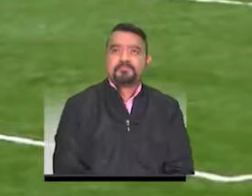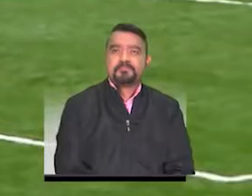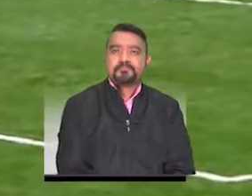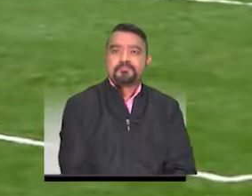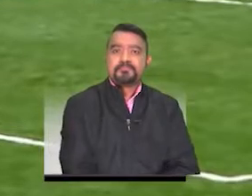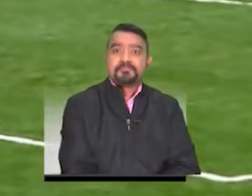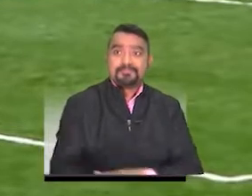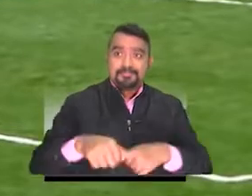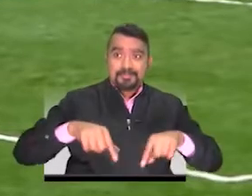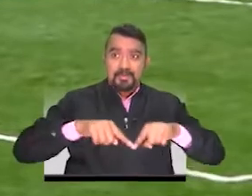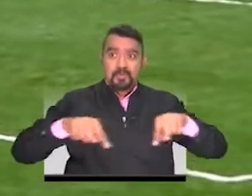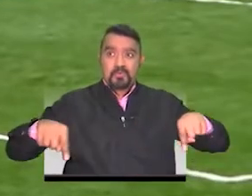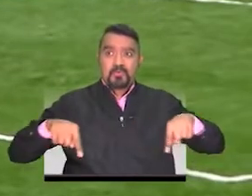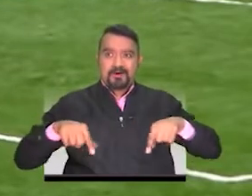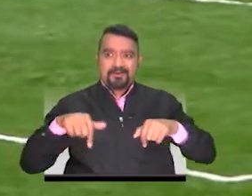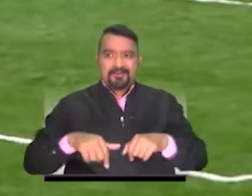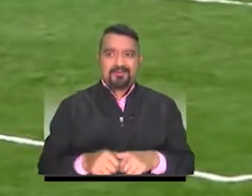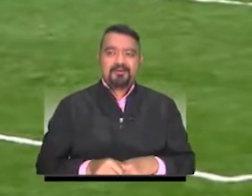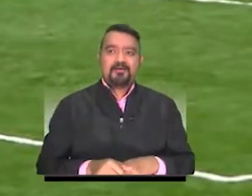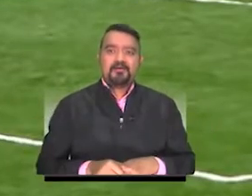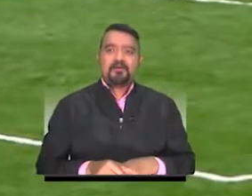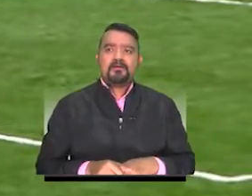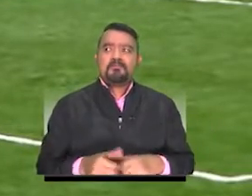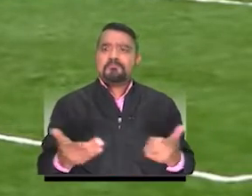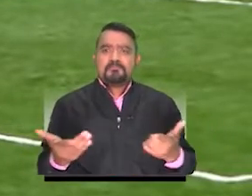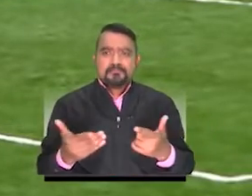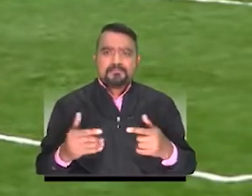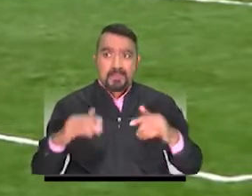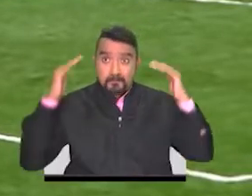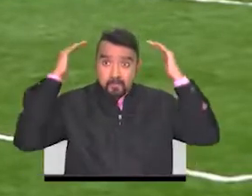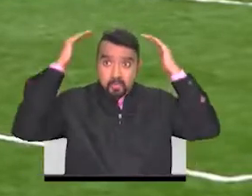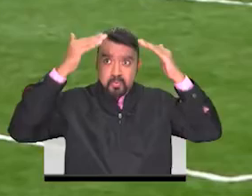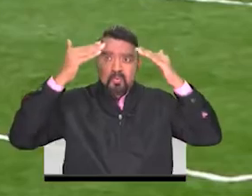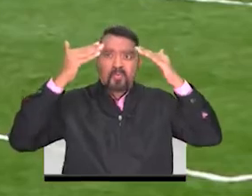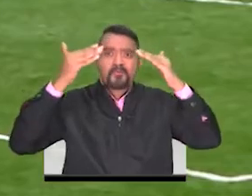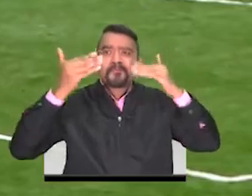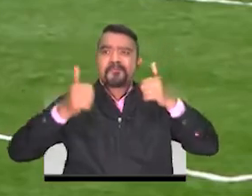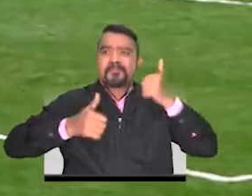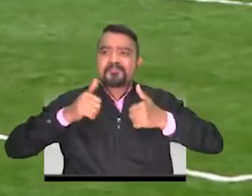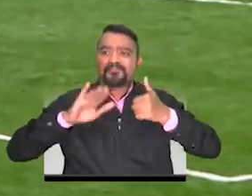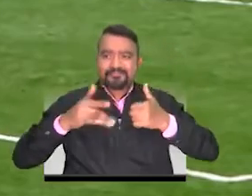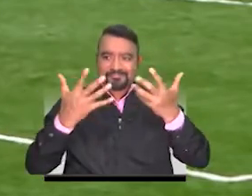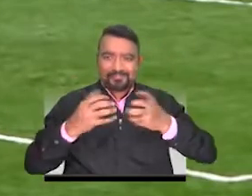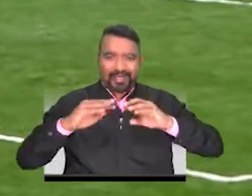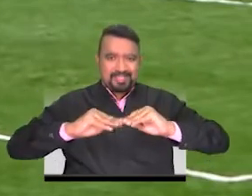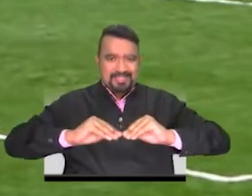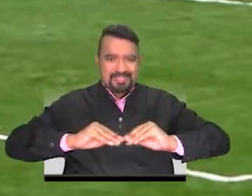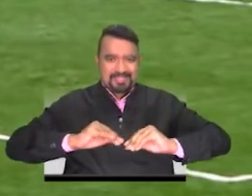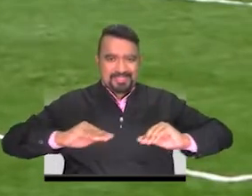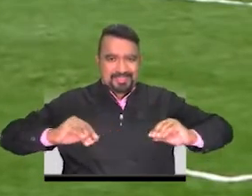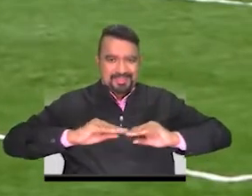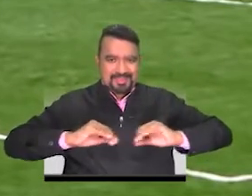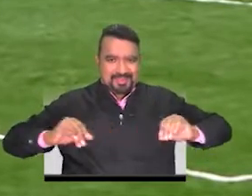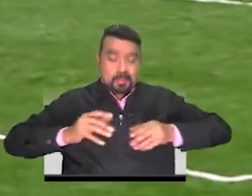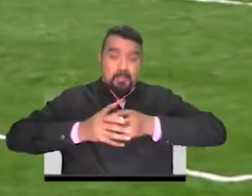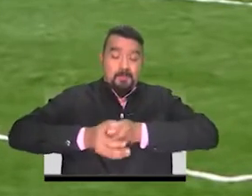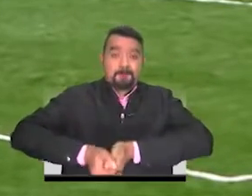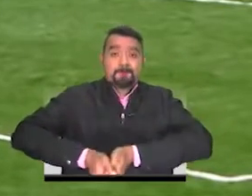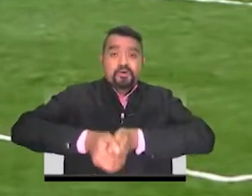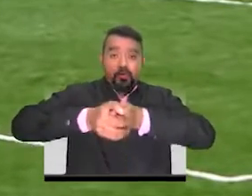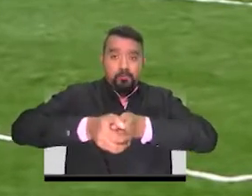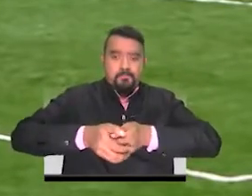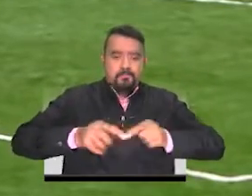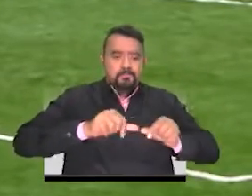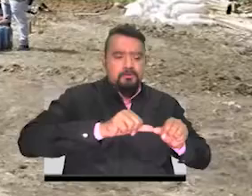Acá en el Polideportivo Óscar López Escobar estamos construyendo la cancha de voleibol playa, un escenario de 18